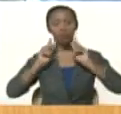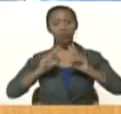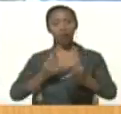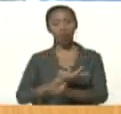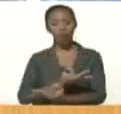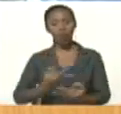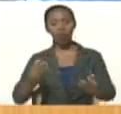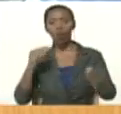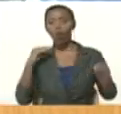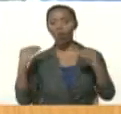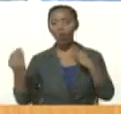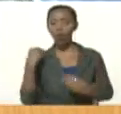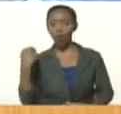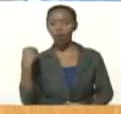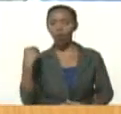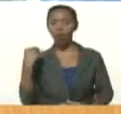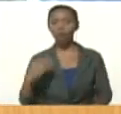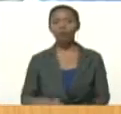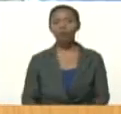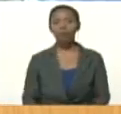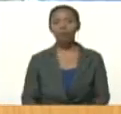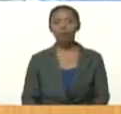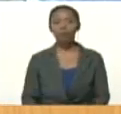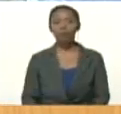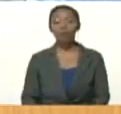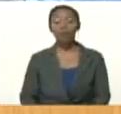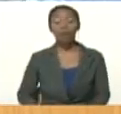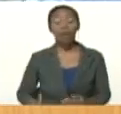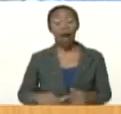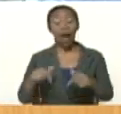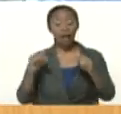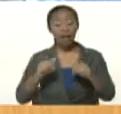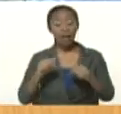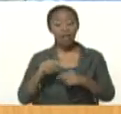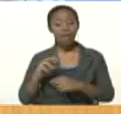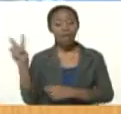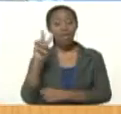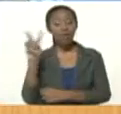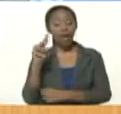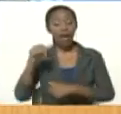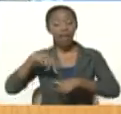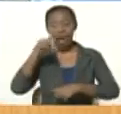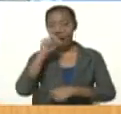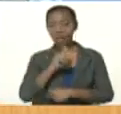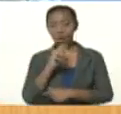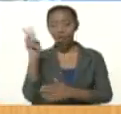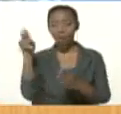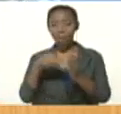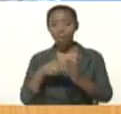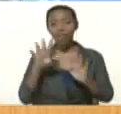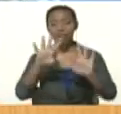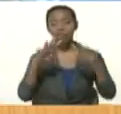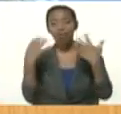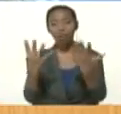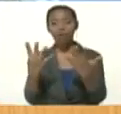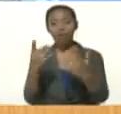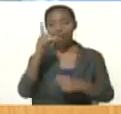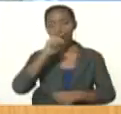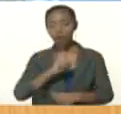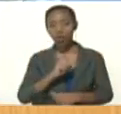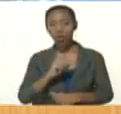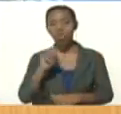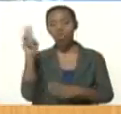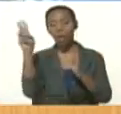ética, y dedicarse a que Venezuela, en este año 2019, en estos días que quedan del año